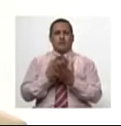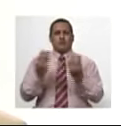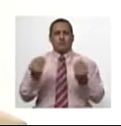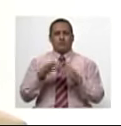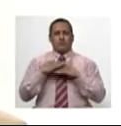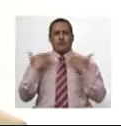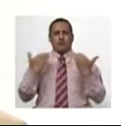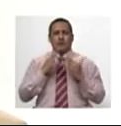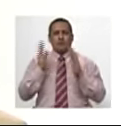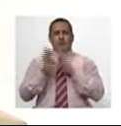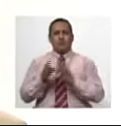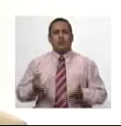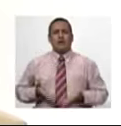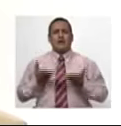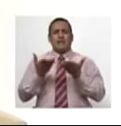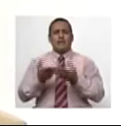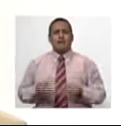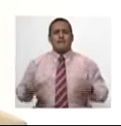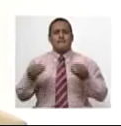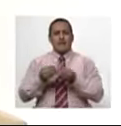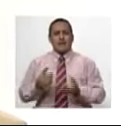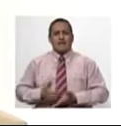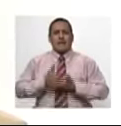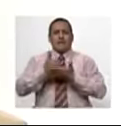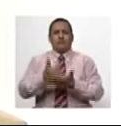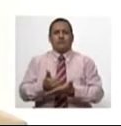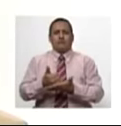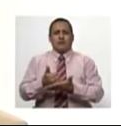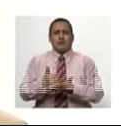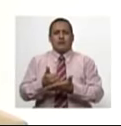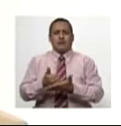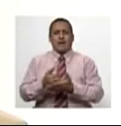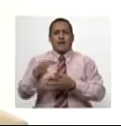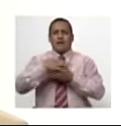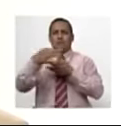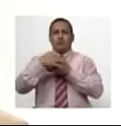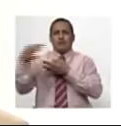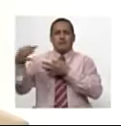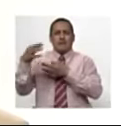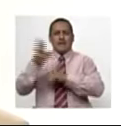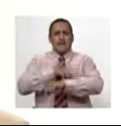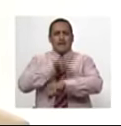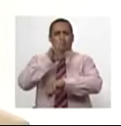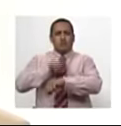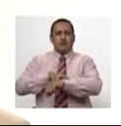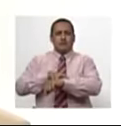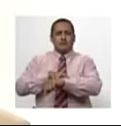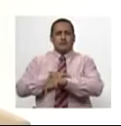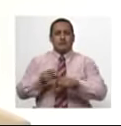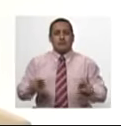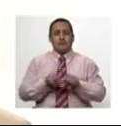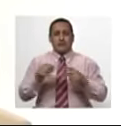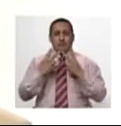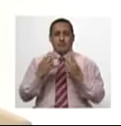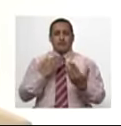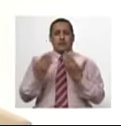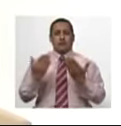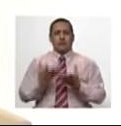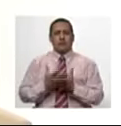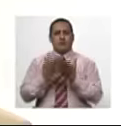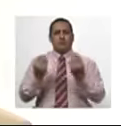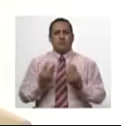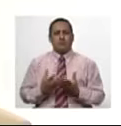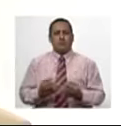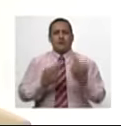a todos, que le daba más facultades a las provincias, a las regiones. Y en ese sentido también